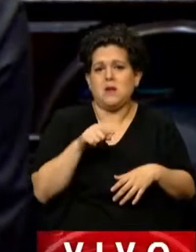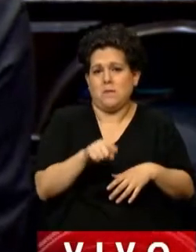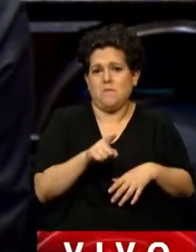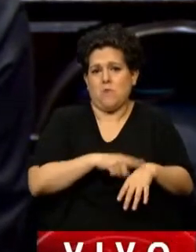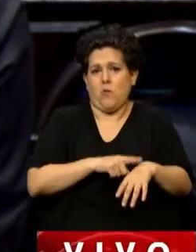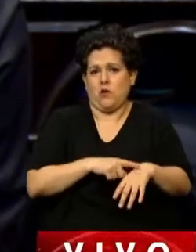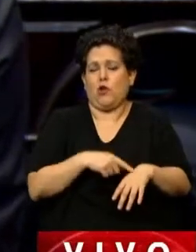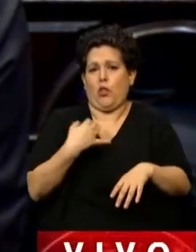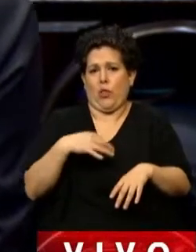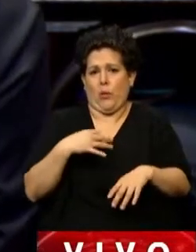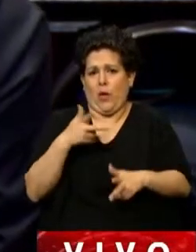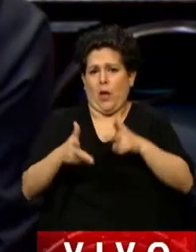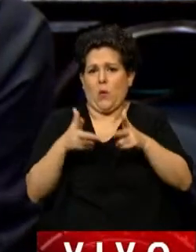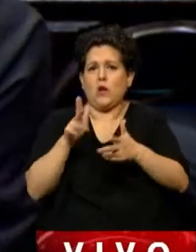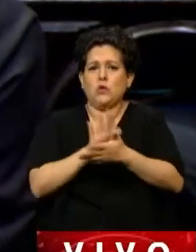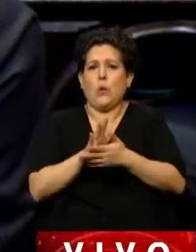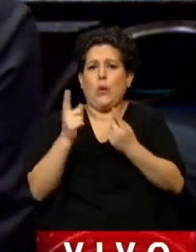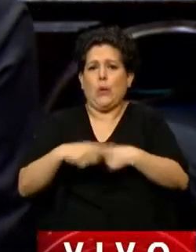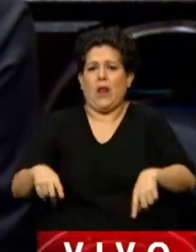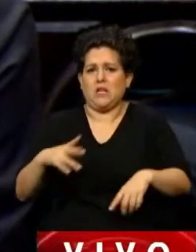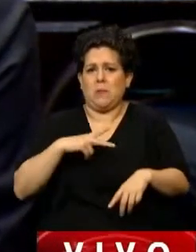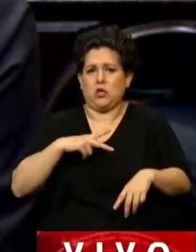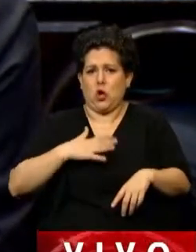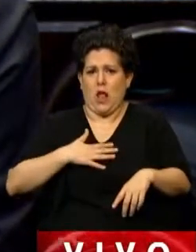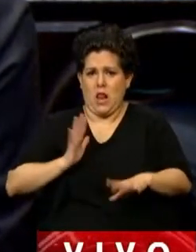alrededor del emplazamiento que se hizo con el tema bienes personales.